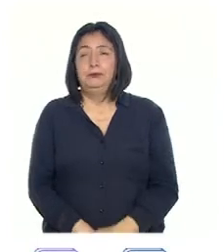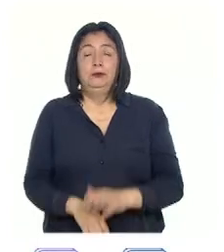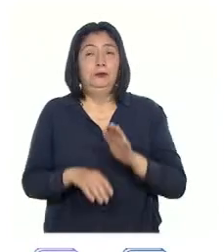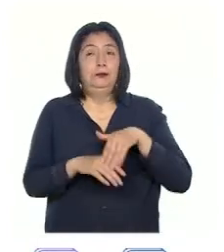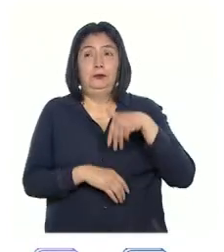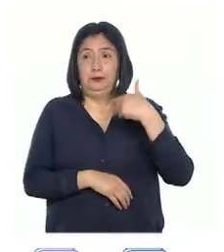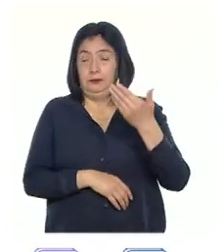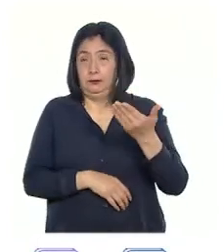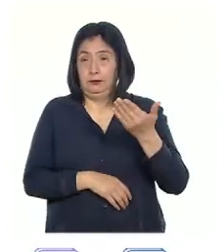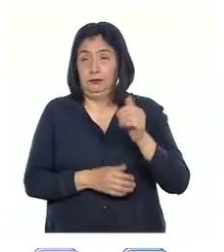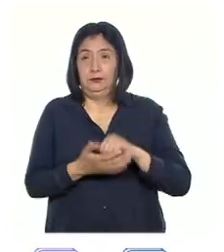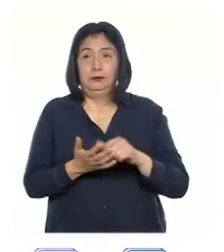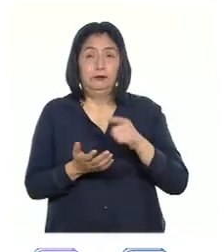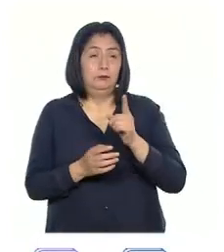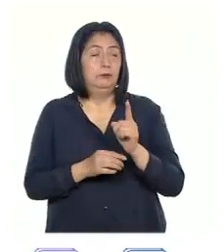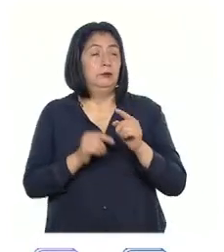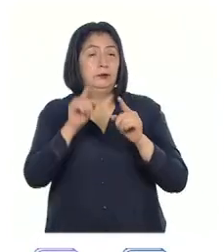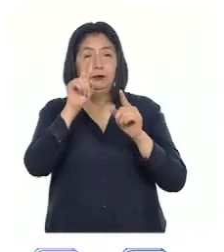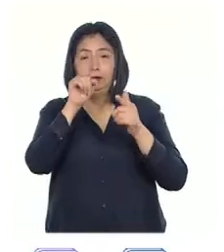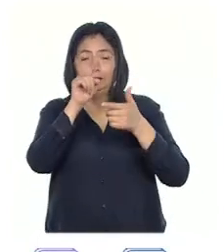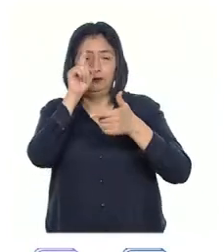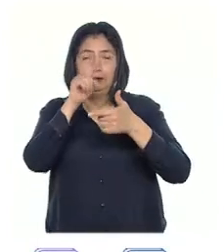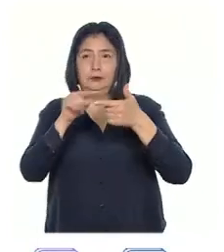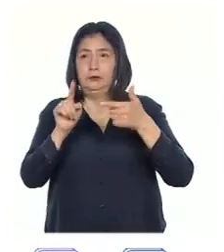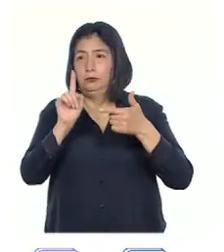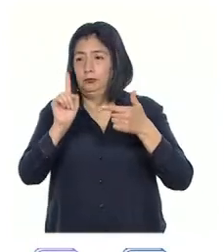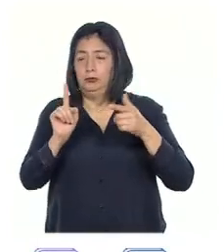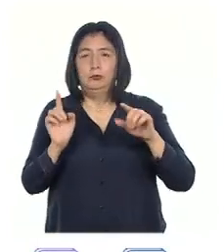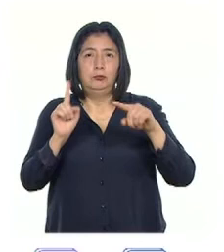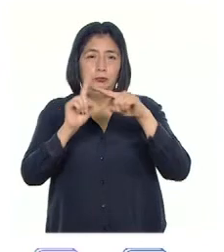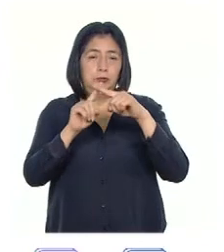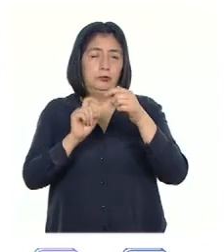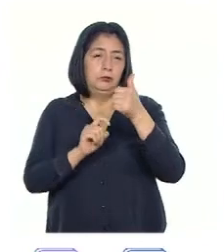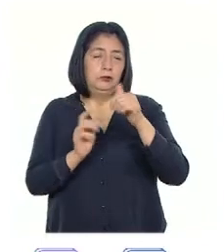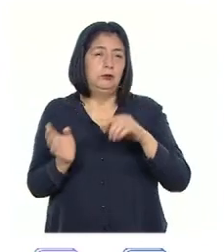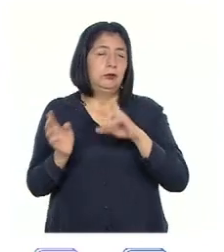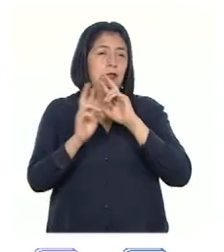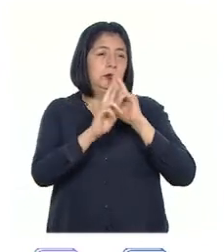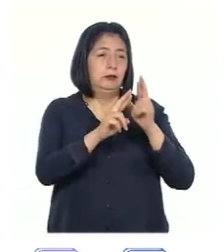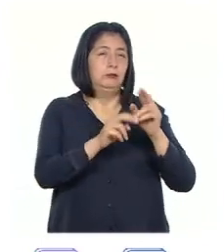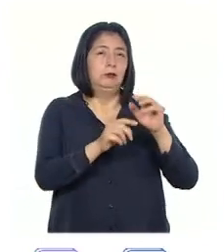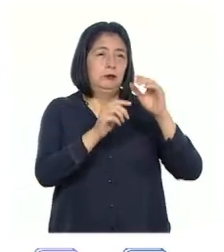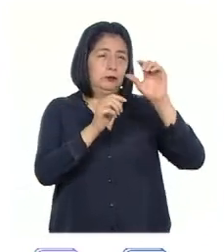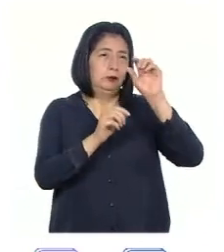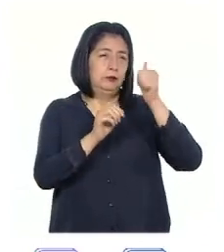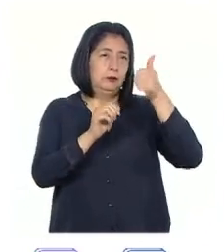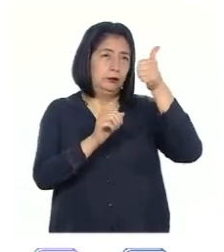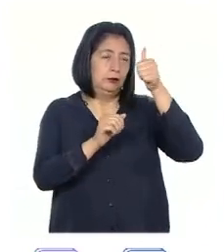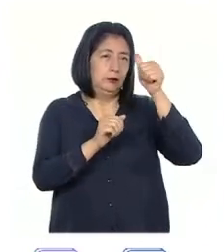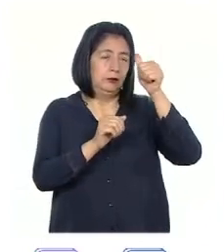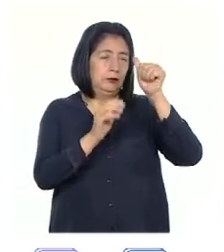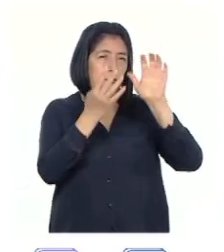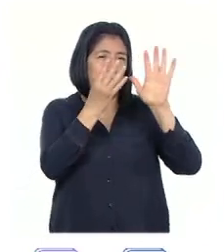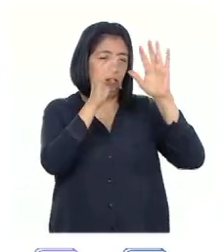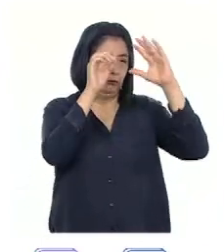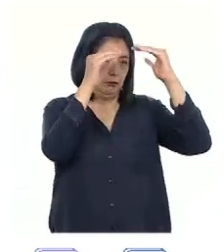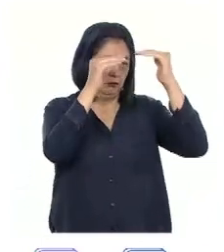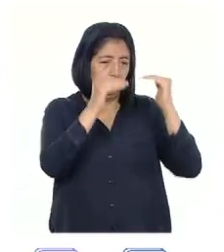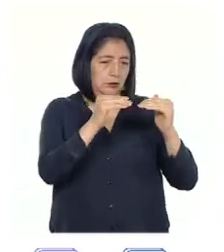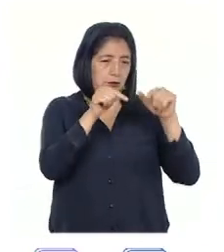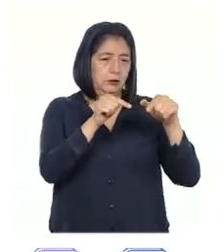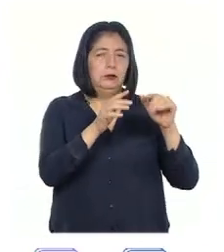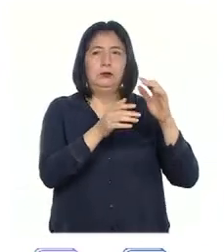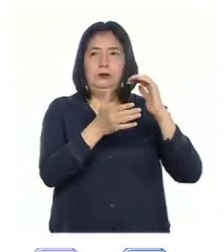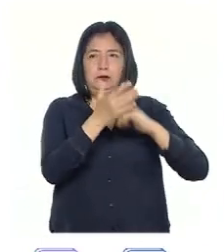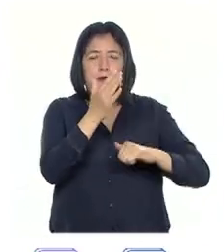Luego coloco un 1 en el cociente, multiplico 1 por 10 y coloco el resultado debajo del 19. Resto y obtengo